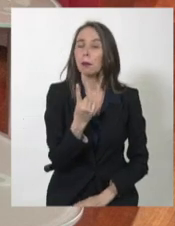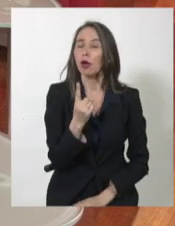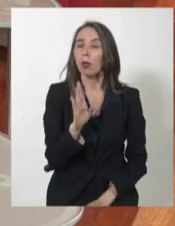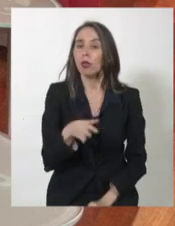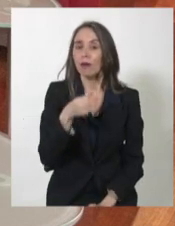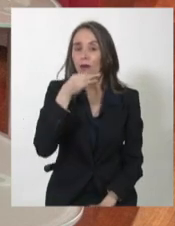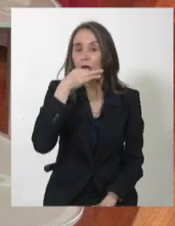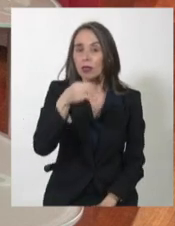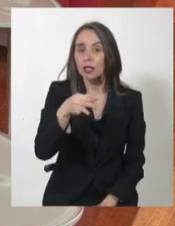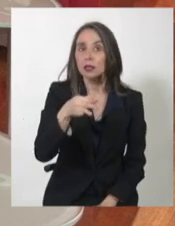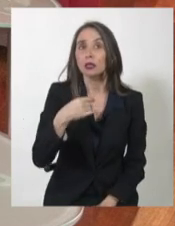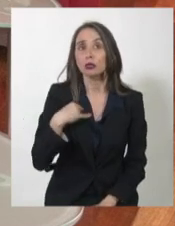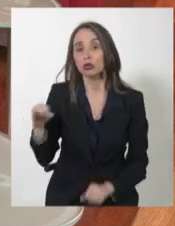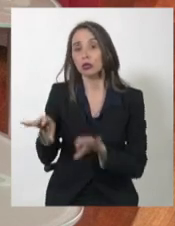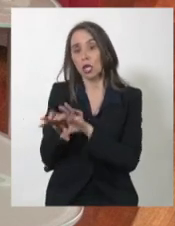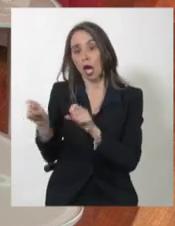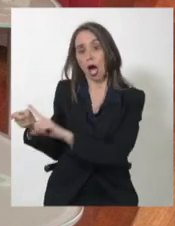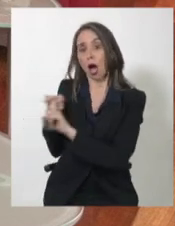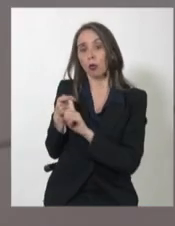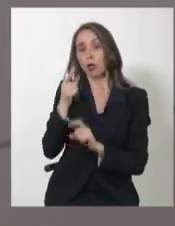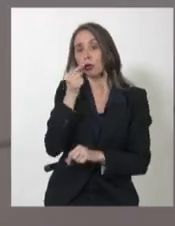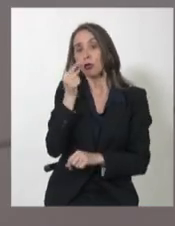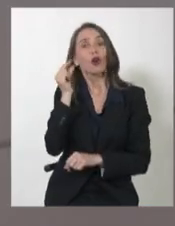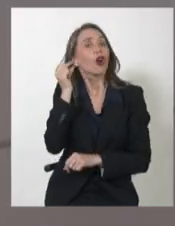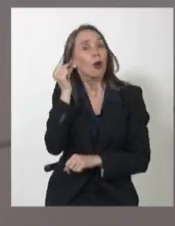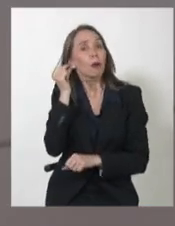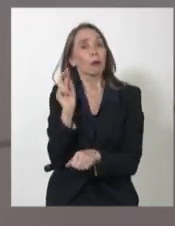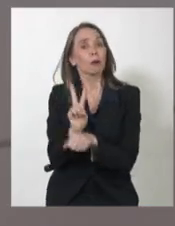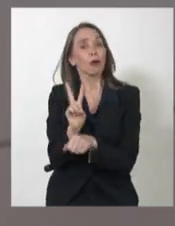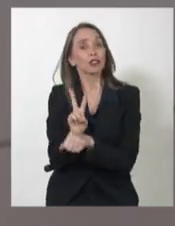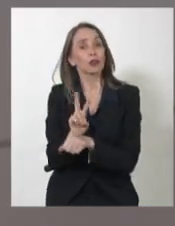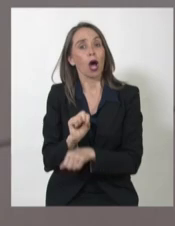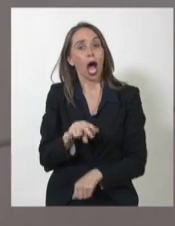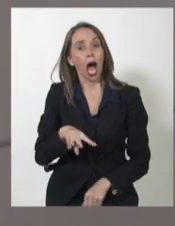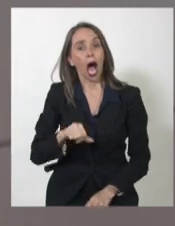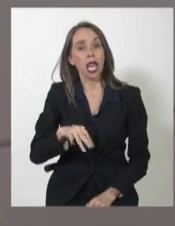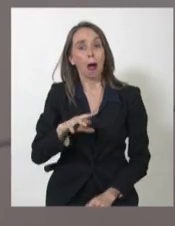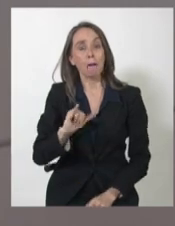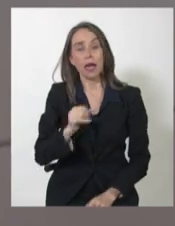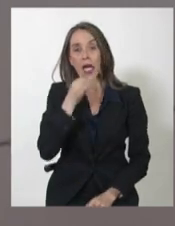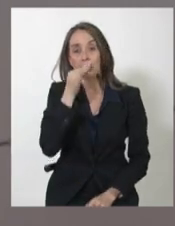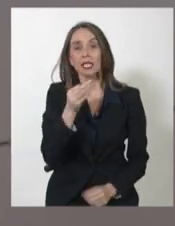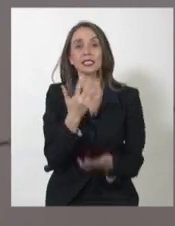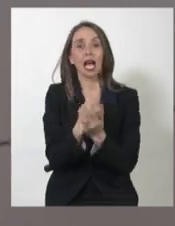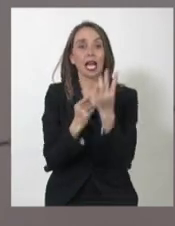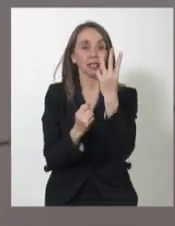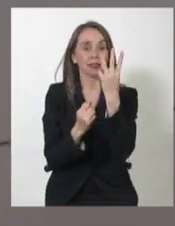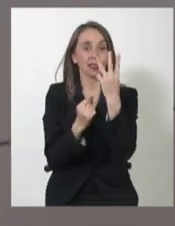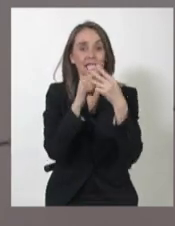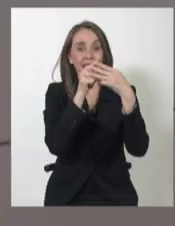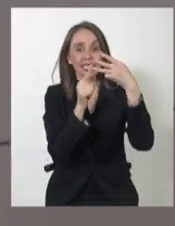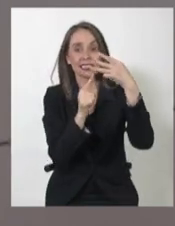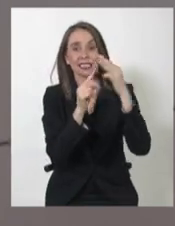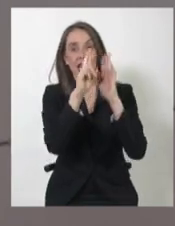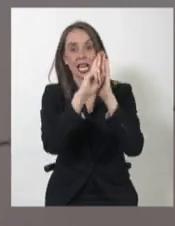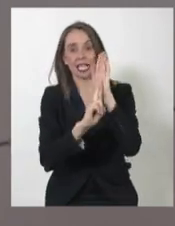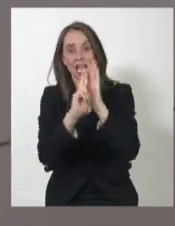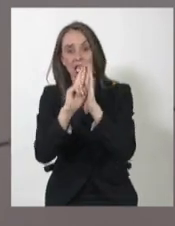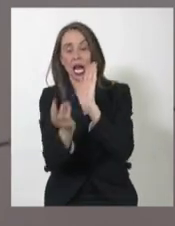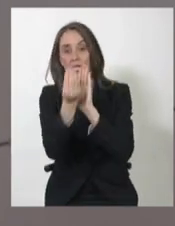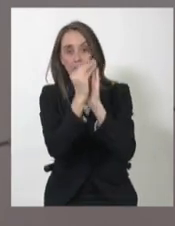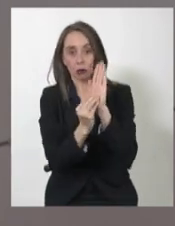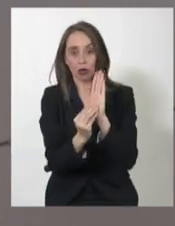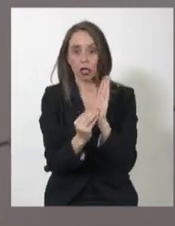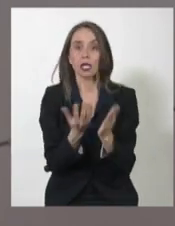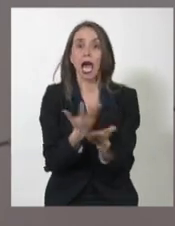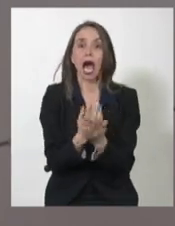señalar, yo suscribo lo que dice la profesora Ana María, aquí hay como tres grandes reglas que hay que construir. Lo que tenemos